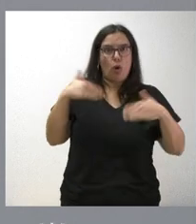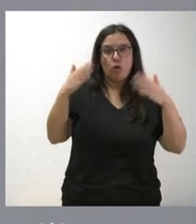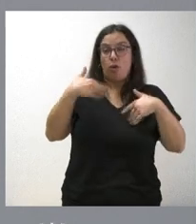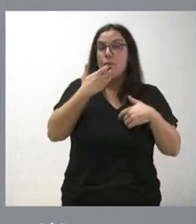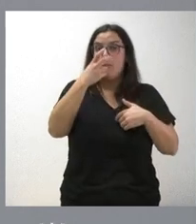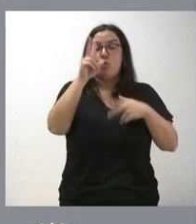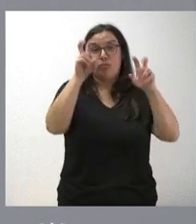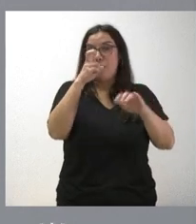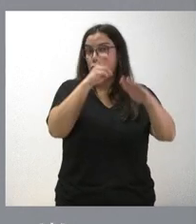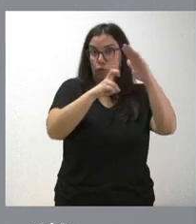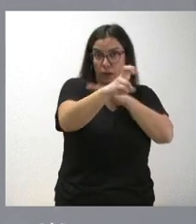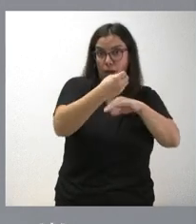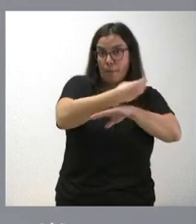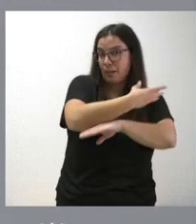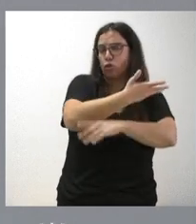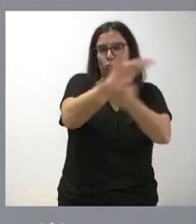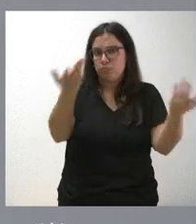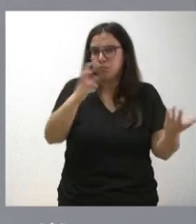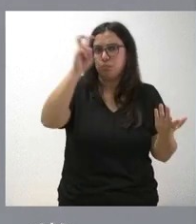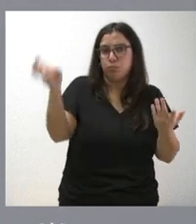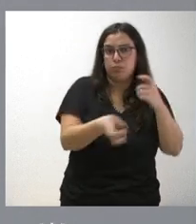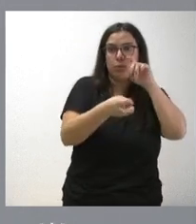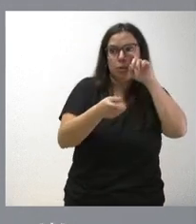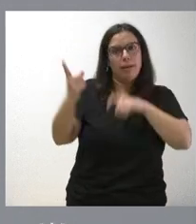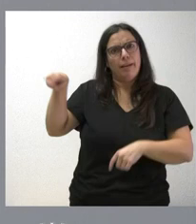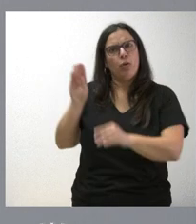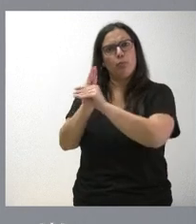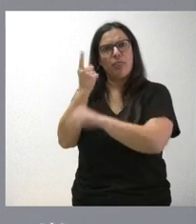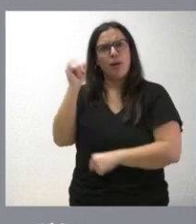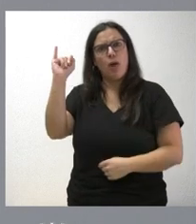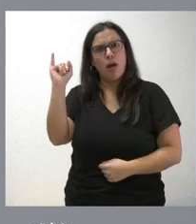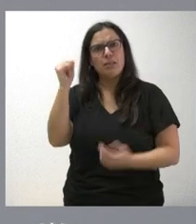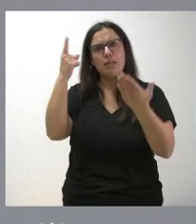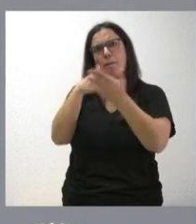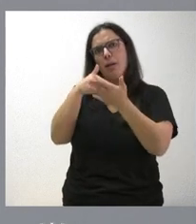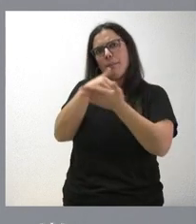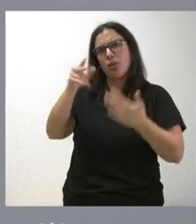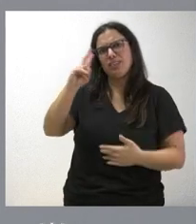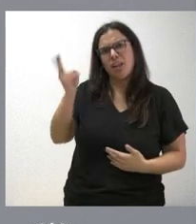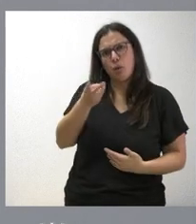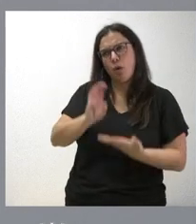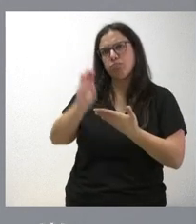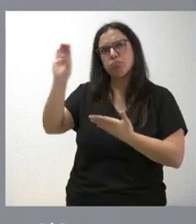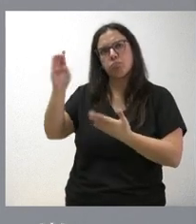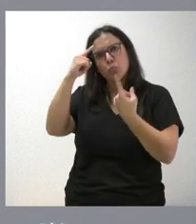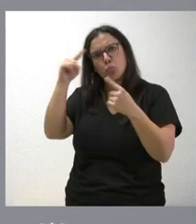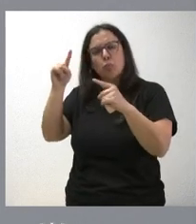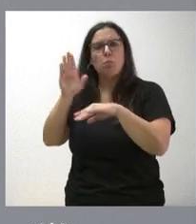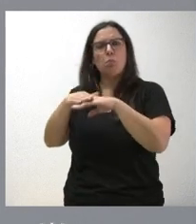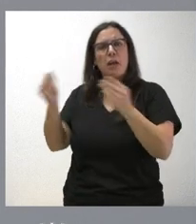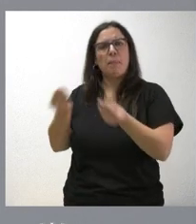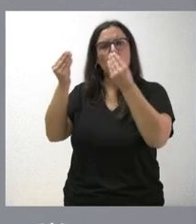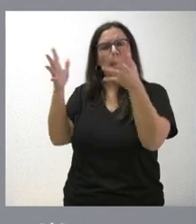ejemplo y otros muchos que ustedes conocen y si lo haya para poner 6000 millones de euros encima de la mesa para mejorar unas